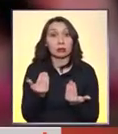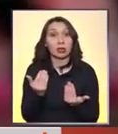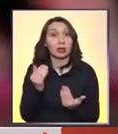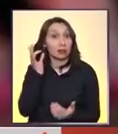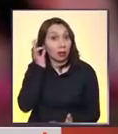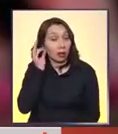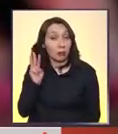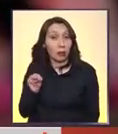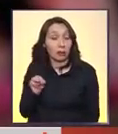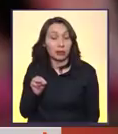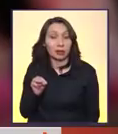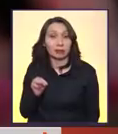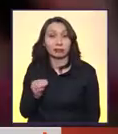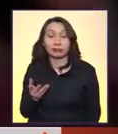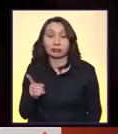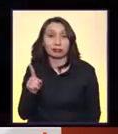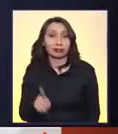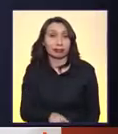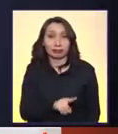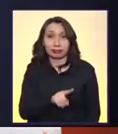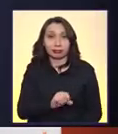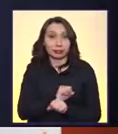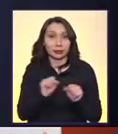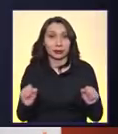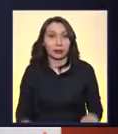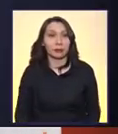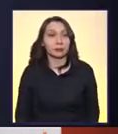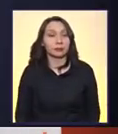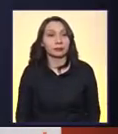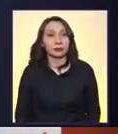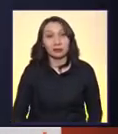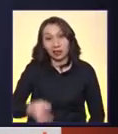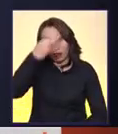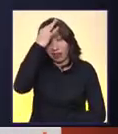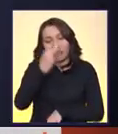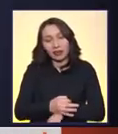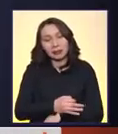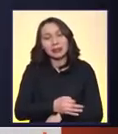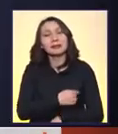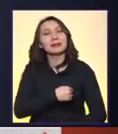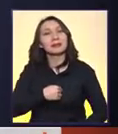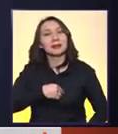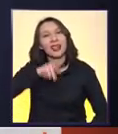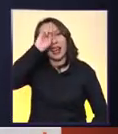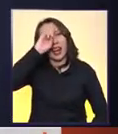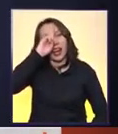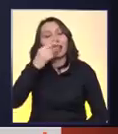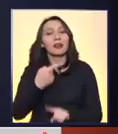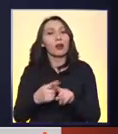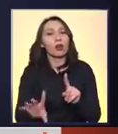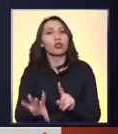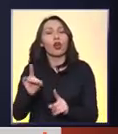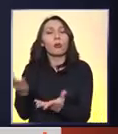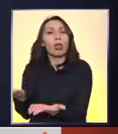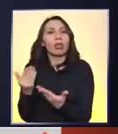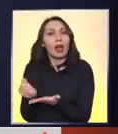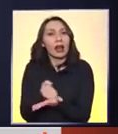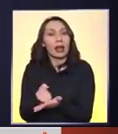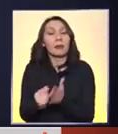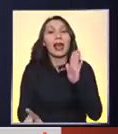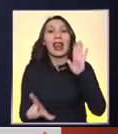es prácticamente nula. Para las enfermedades llamadas raras, hay otras formas para obtener medicamentos. La